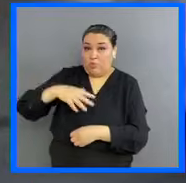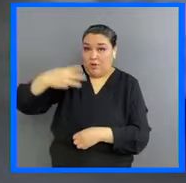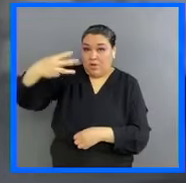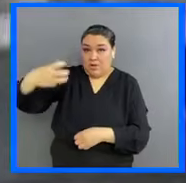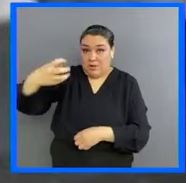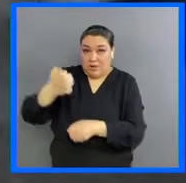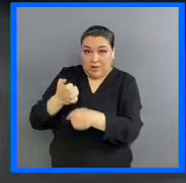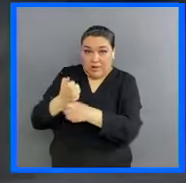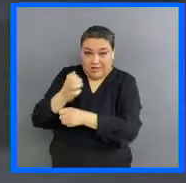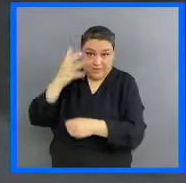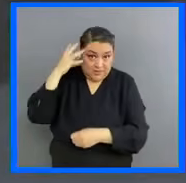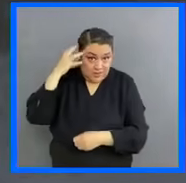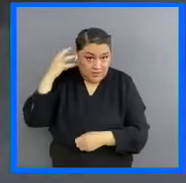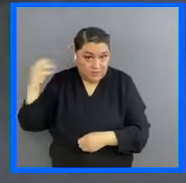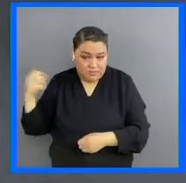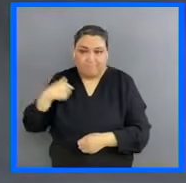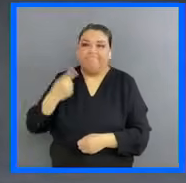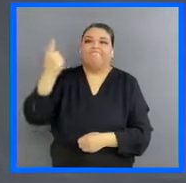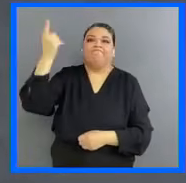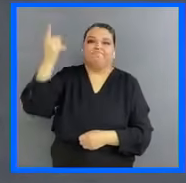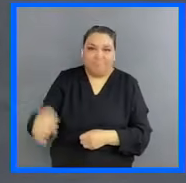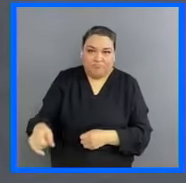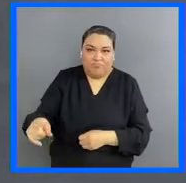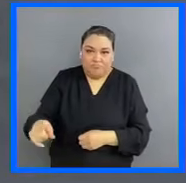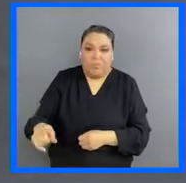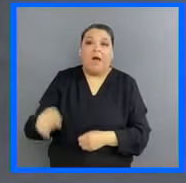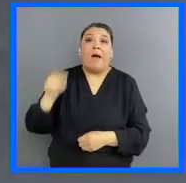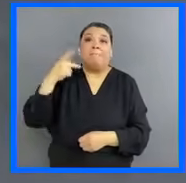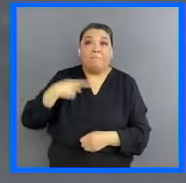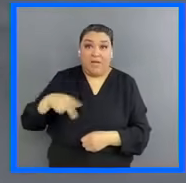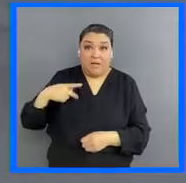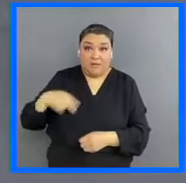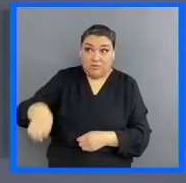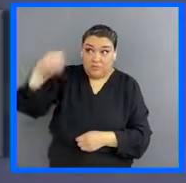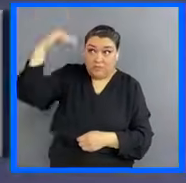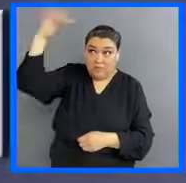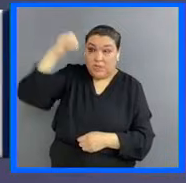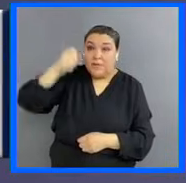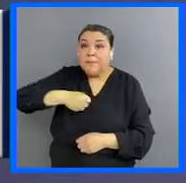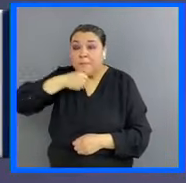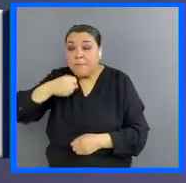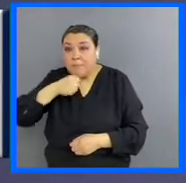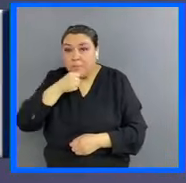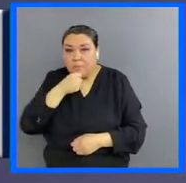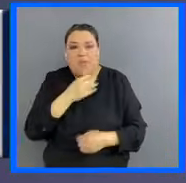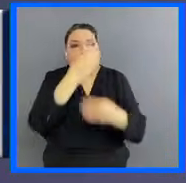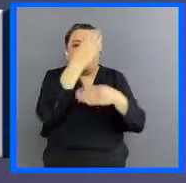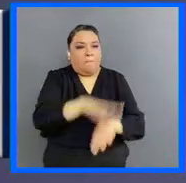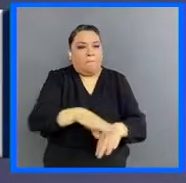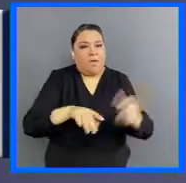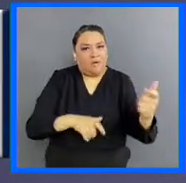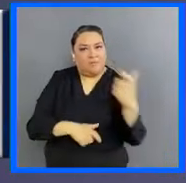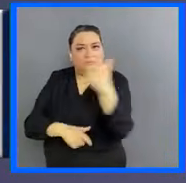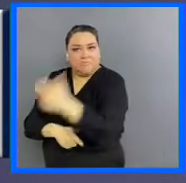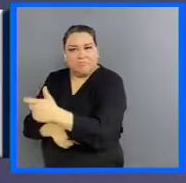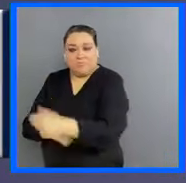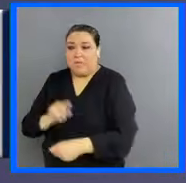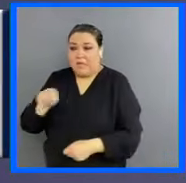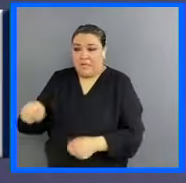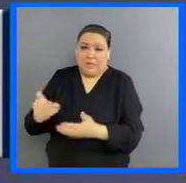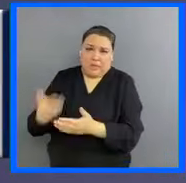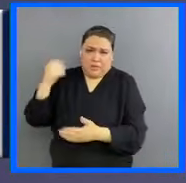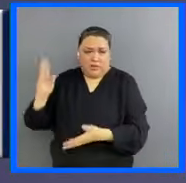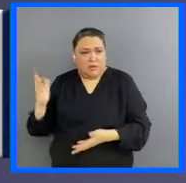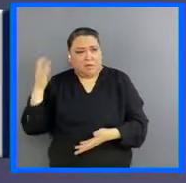Colima ordenó que se diera acceso a una persona adulta mayor a su cuenta bancaria. Esta persona acudió a comprar medicamentos y